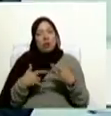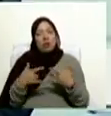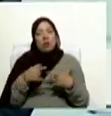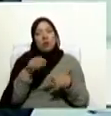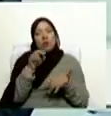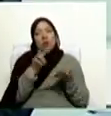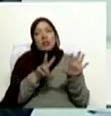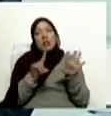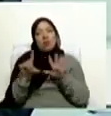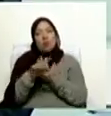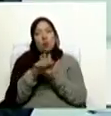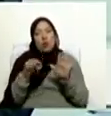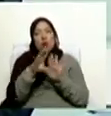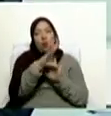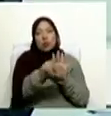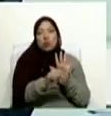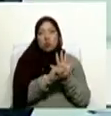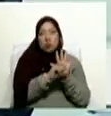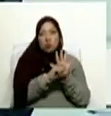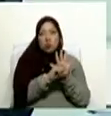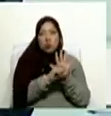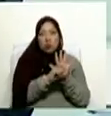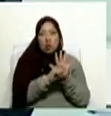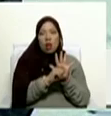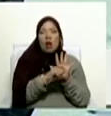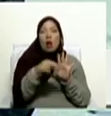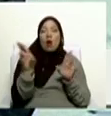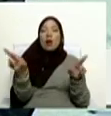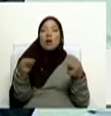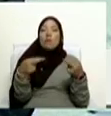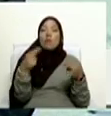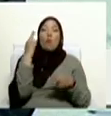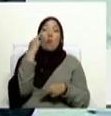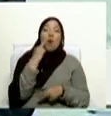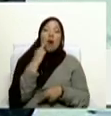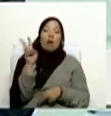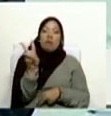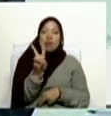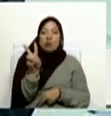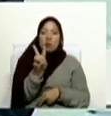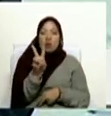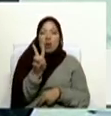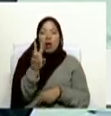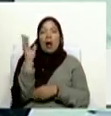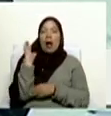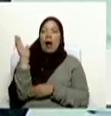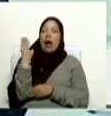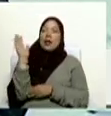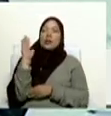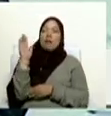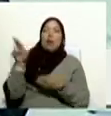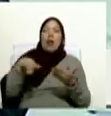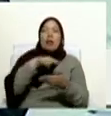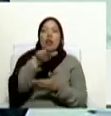71 de la Constitución de la República bolivariana de Venezuela que hizo esta asamblea